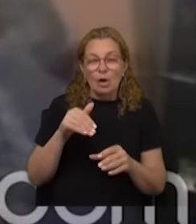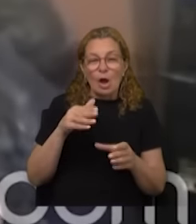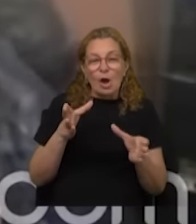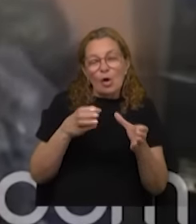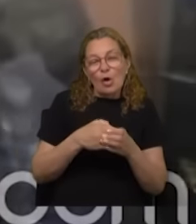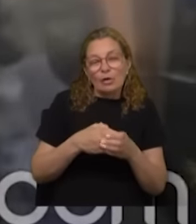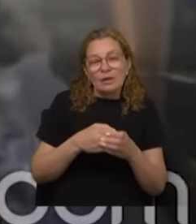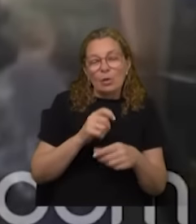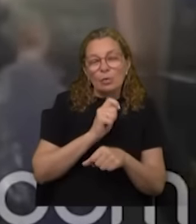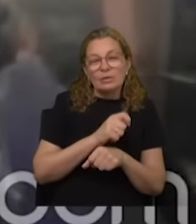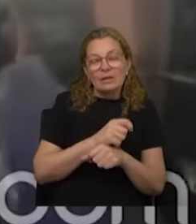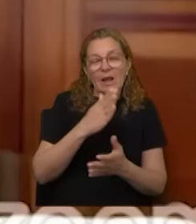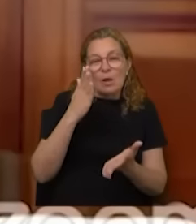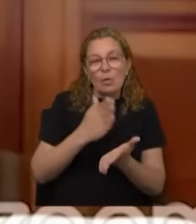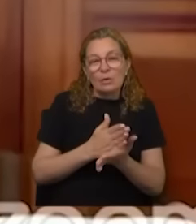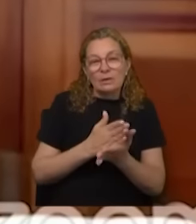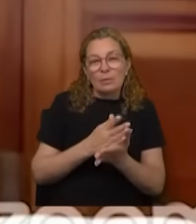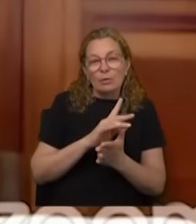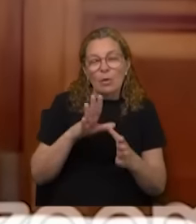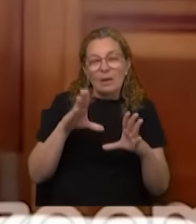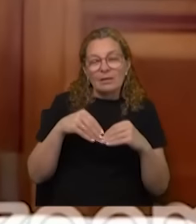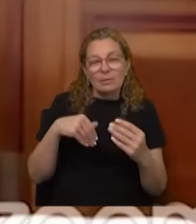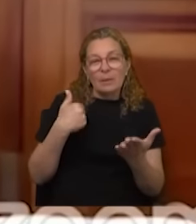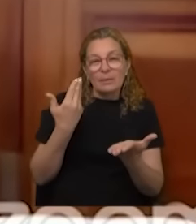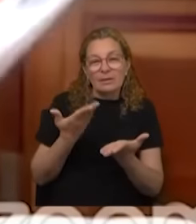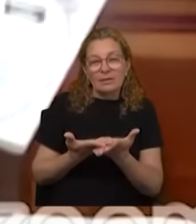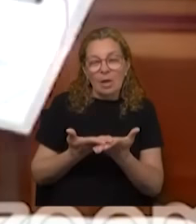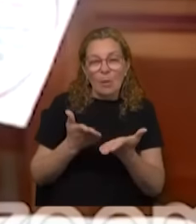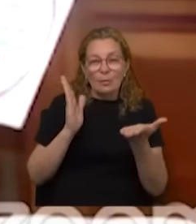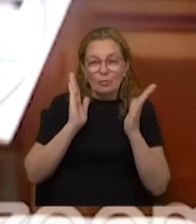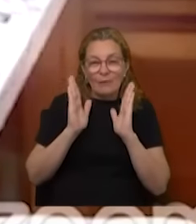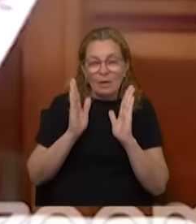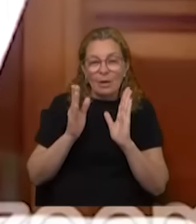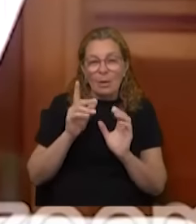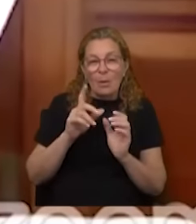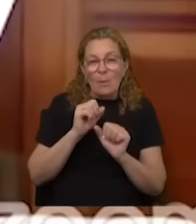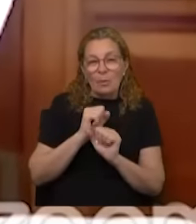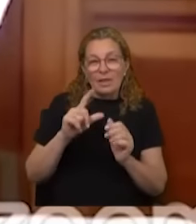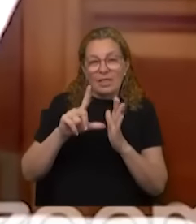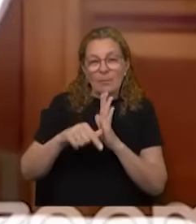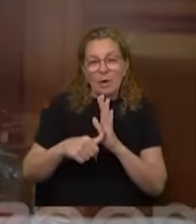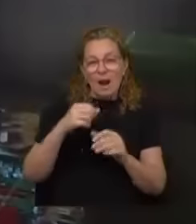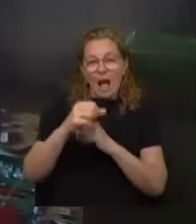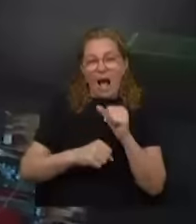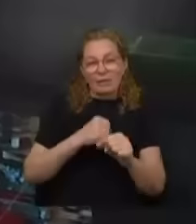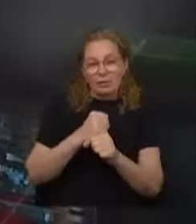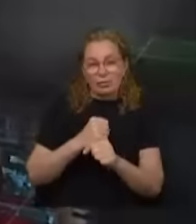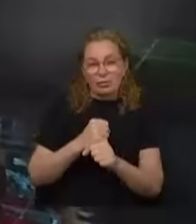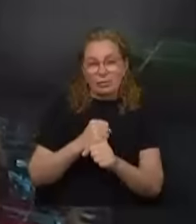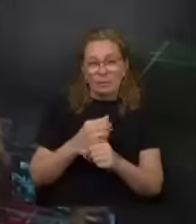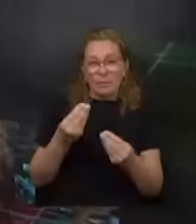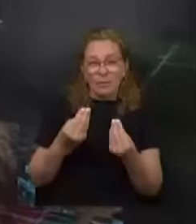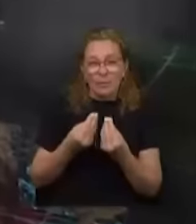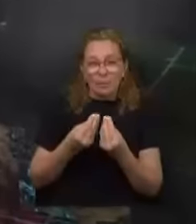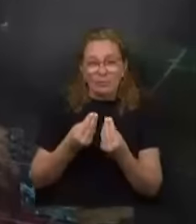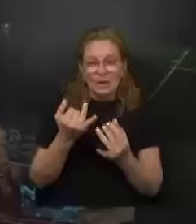de Justicia rechace el último recurso que será presentado por su defensa lo que puede demorar años son muchas